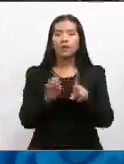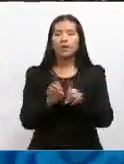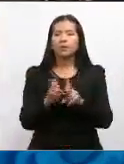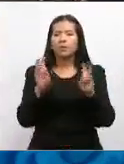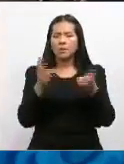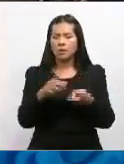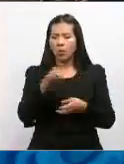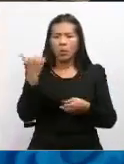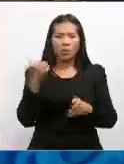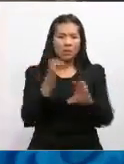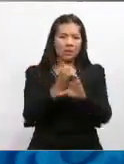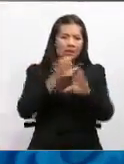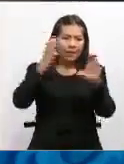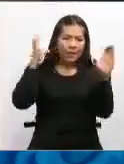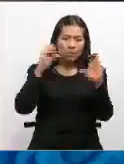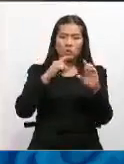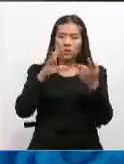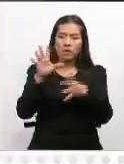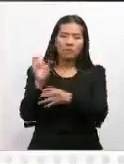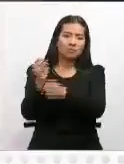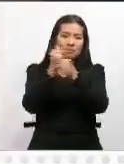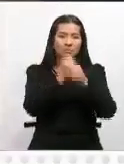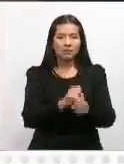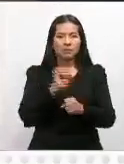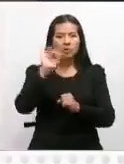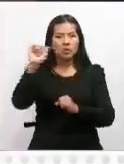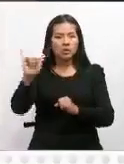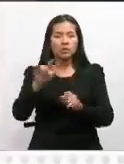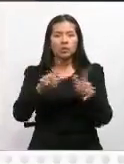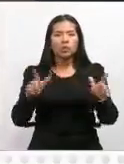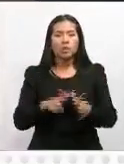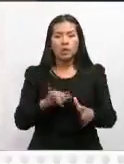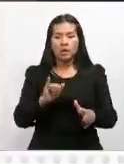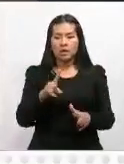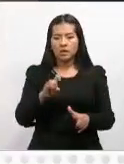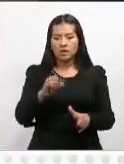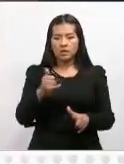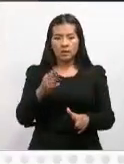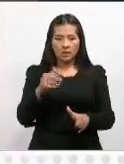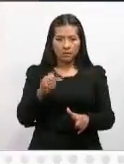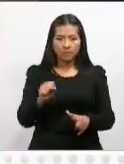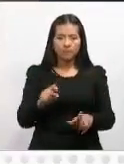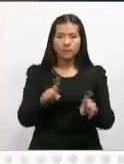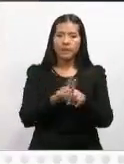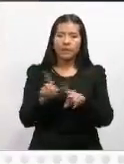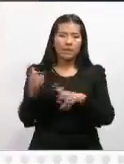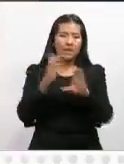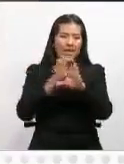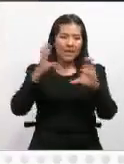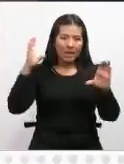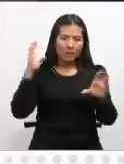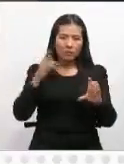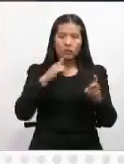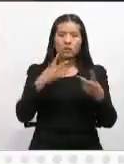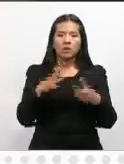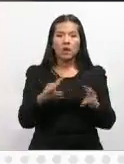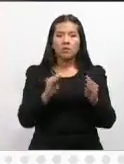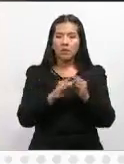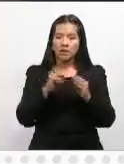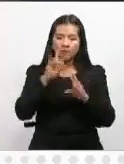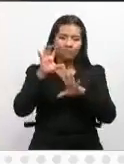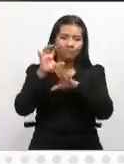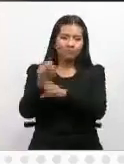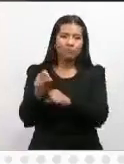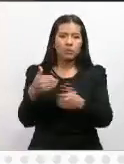sistema igual que se ha traído desde ixiamas en este caso un sistema nuevo que también se ha podido encantar con